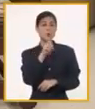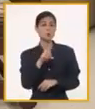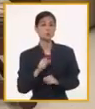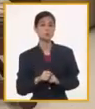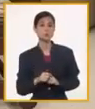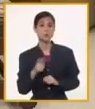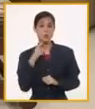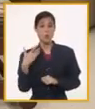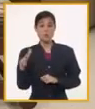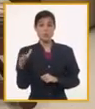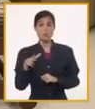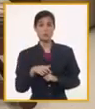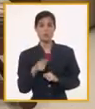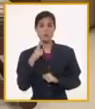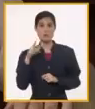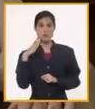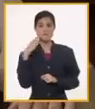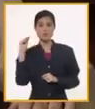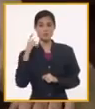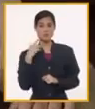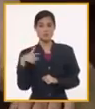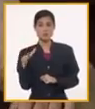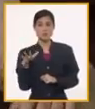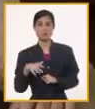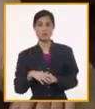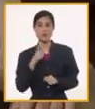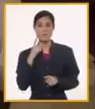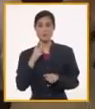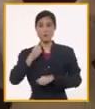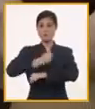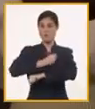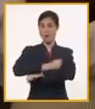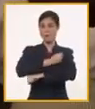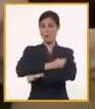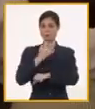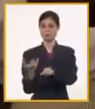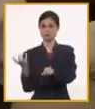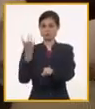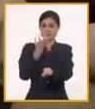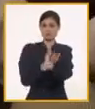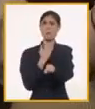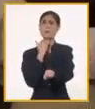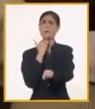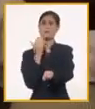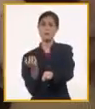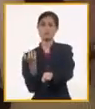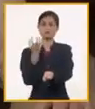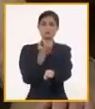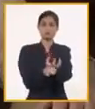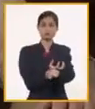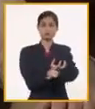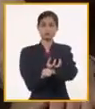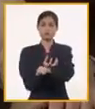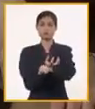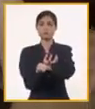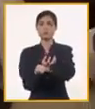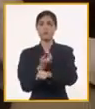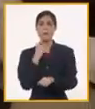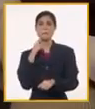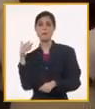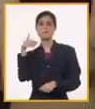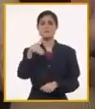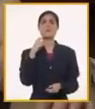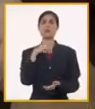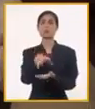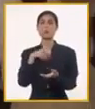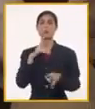dale, quítate. Oiga, venía un camión ya lleno de guardias, salieron, yo, van para la universidad, me dijo el tipo ese.